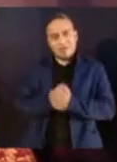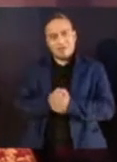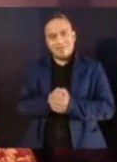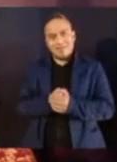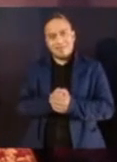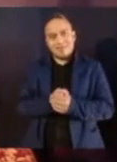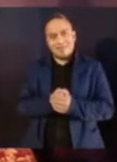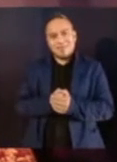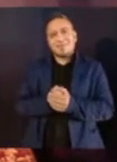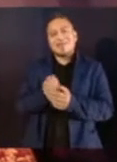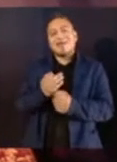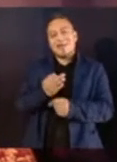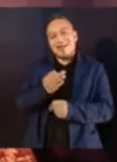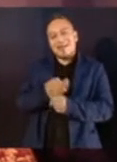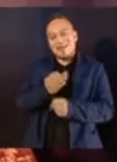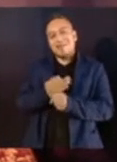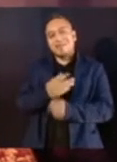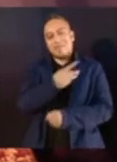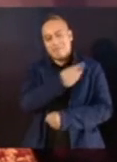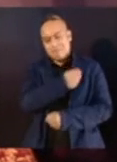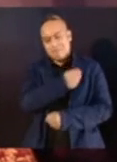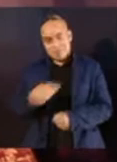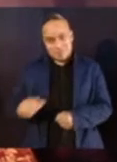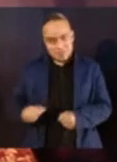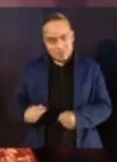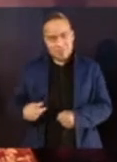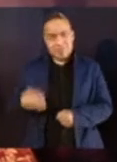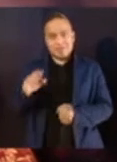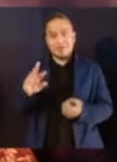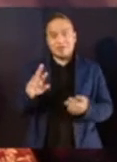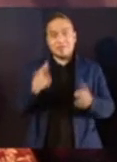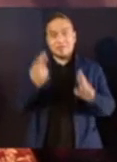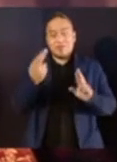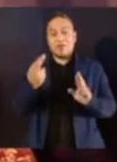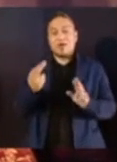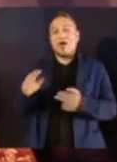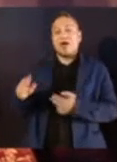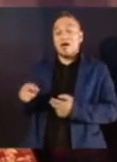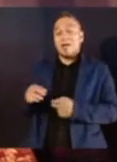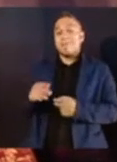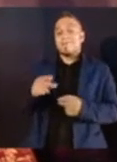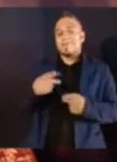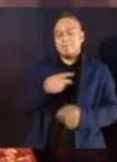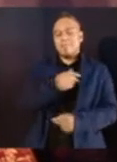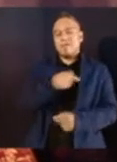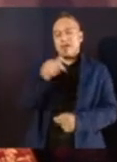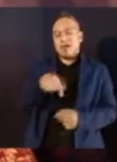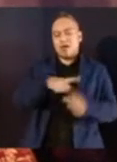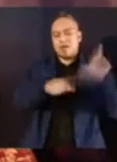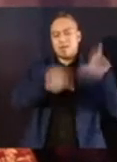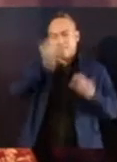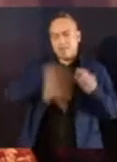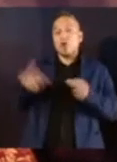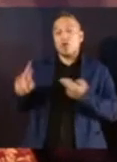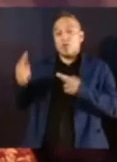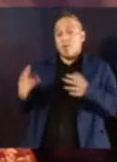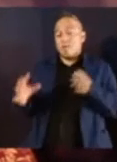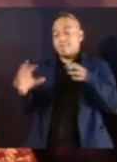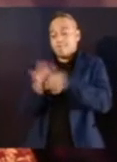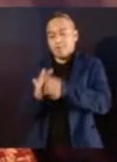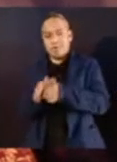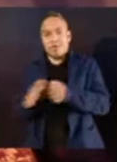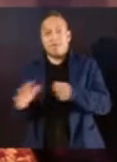a la revolución y concretamente al maderismo, porque la mayor parte de la intelectualidad de